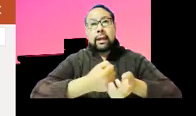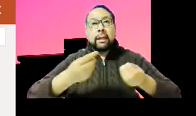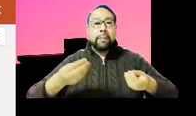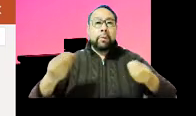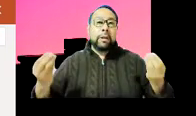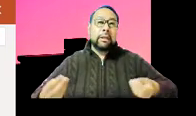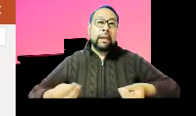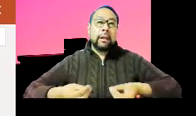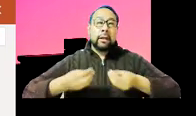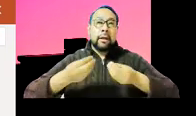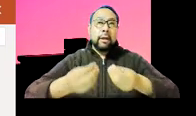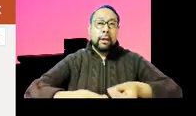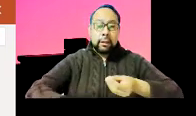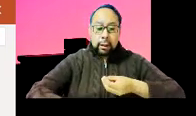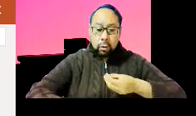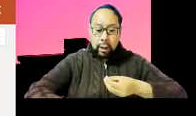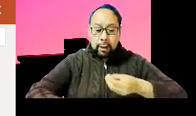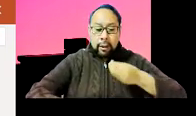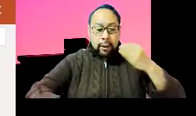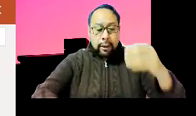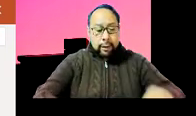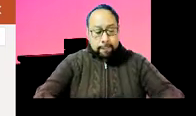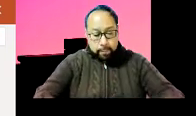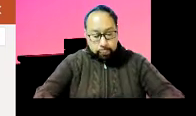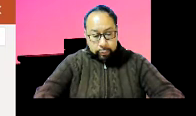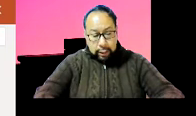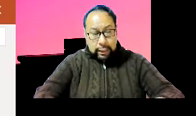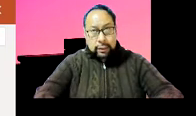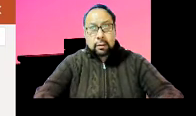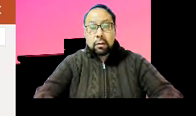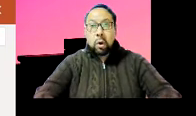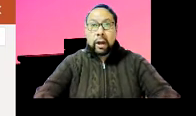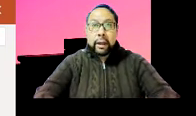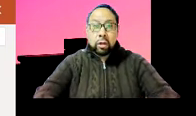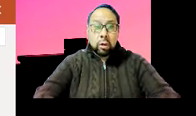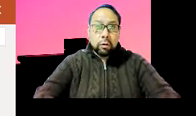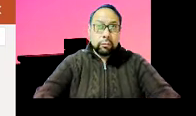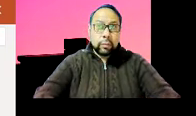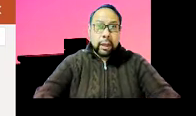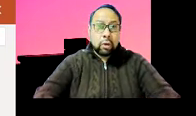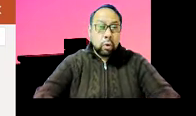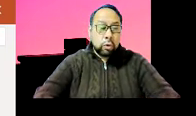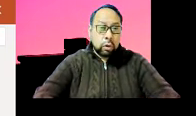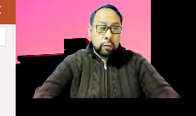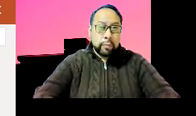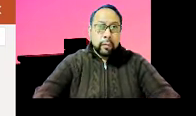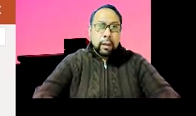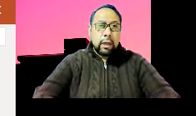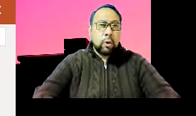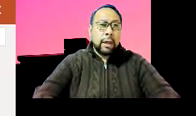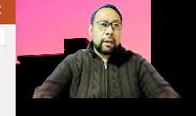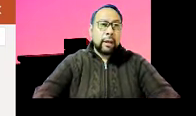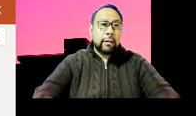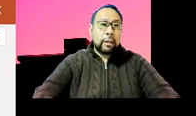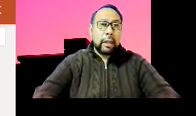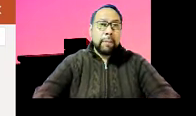analizar acerca de la publicidad actual. ¿Es correcto? ¿Es justo?